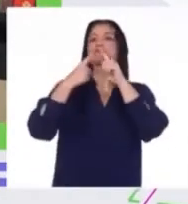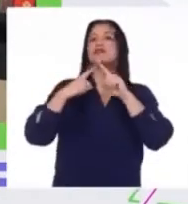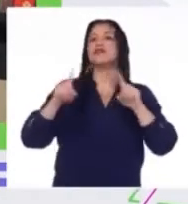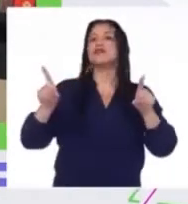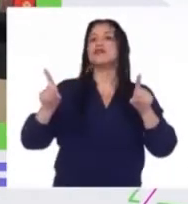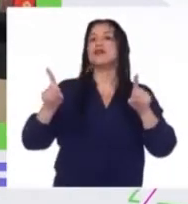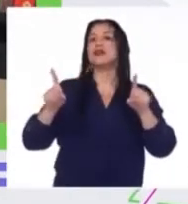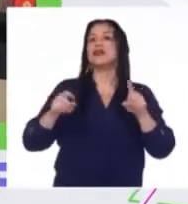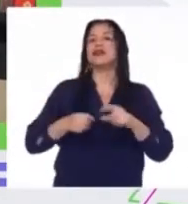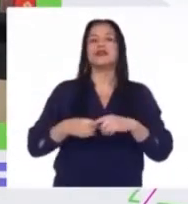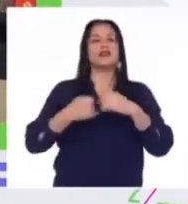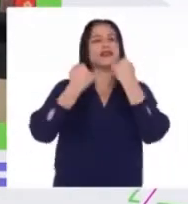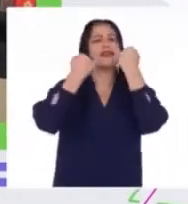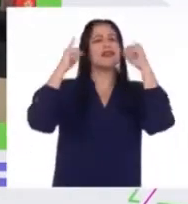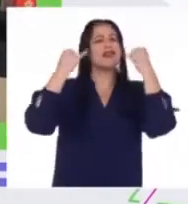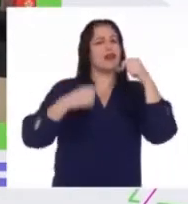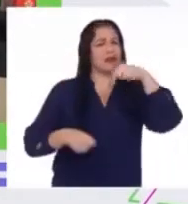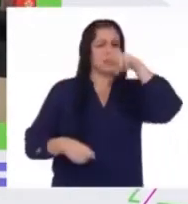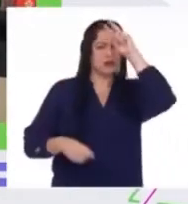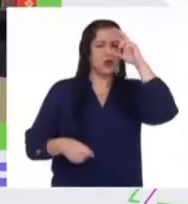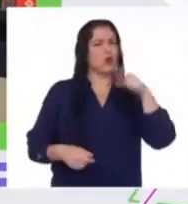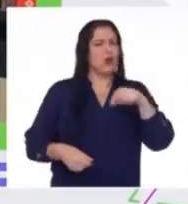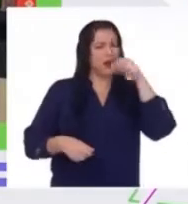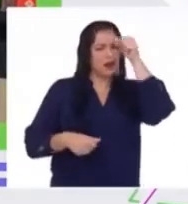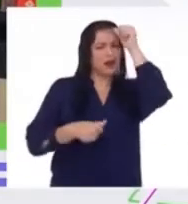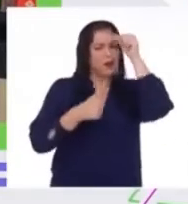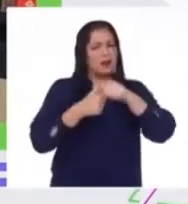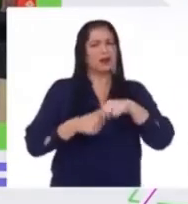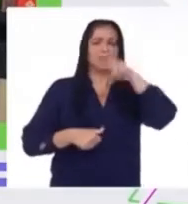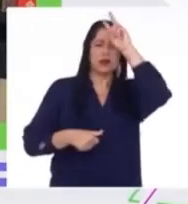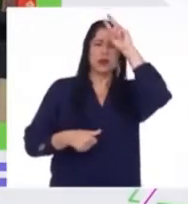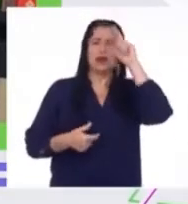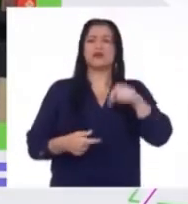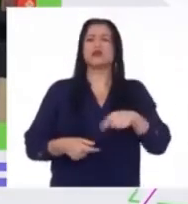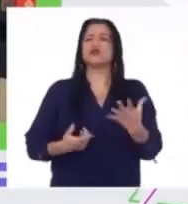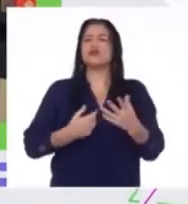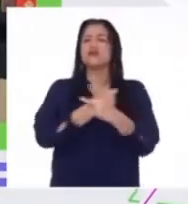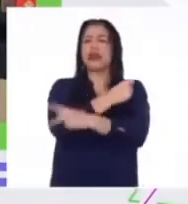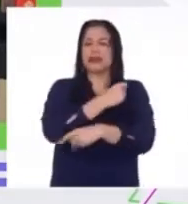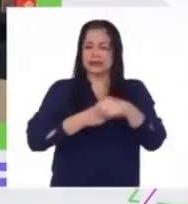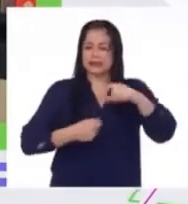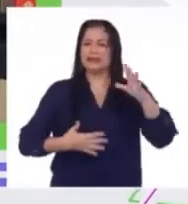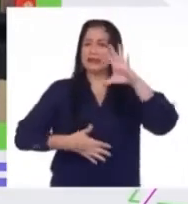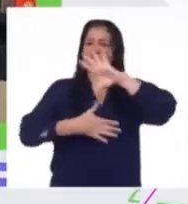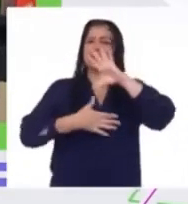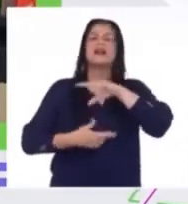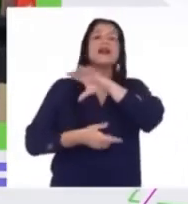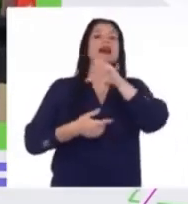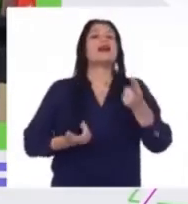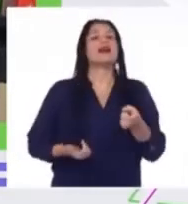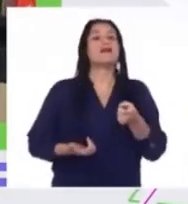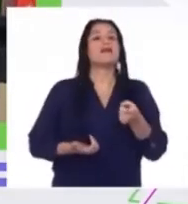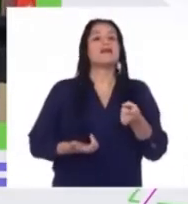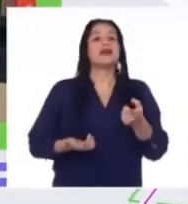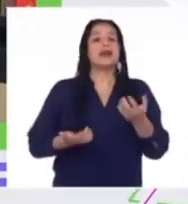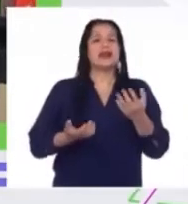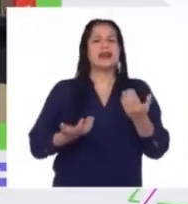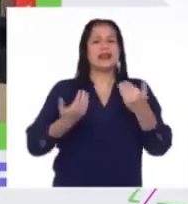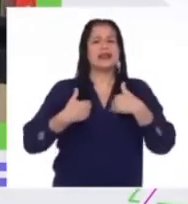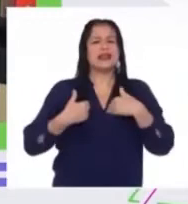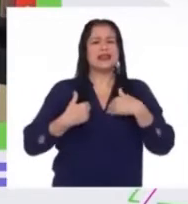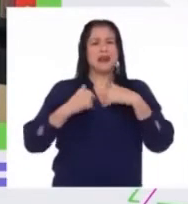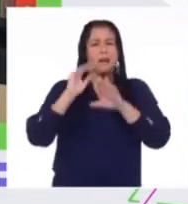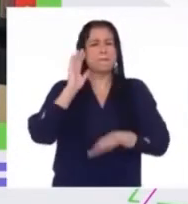diversidad lingüística. No olvidemos que el Perú es uno de los países en este continente que concentra